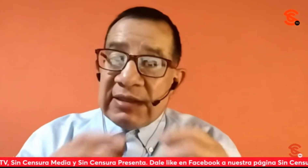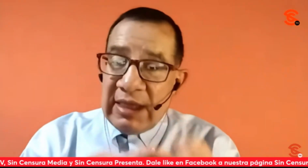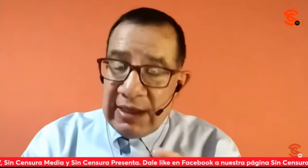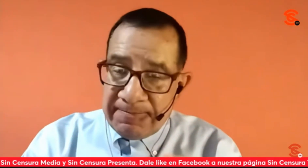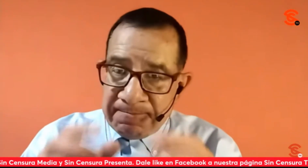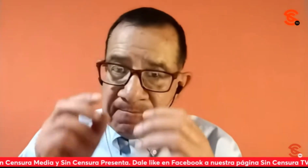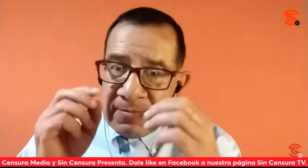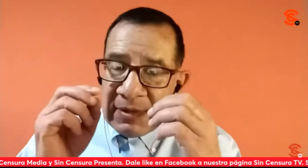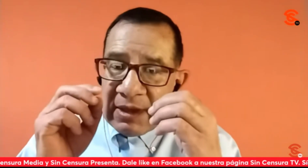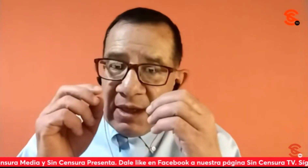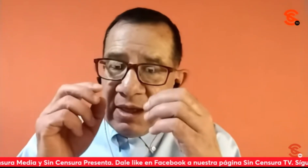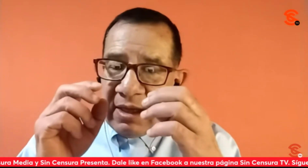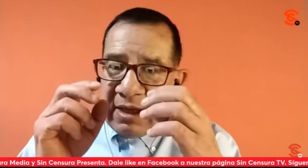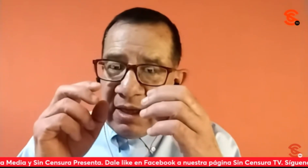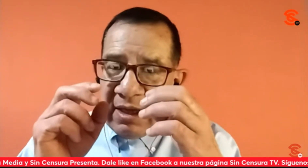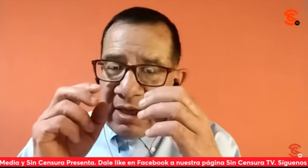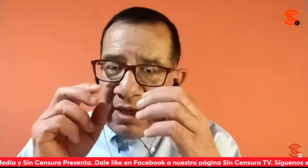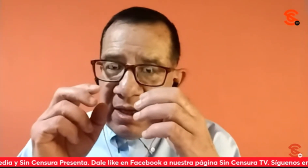el PNR,